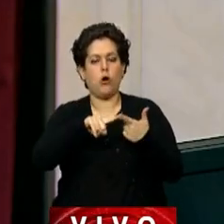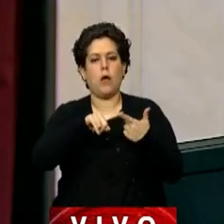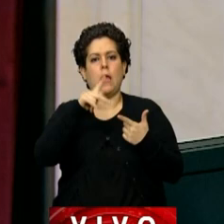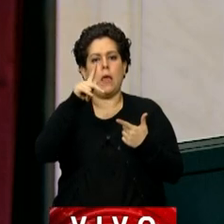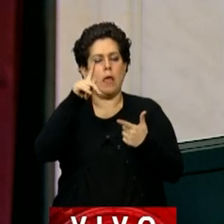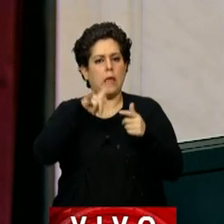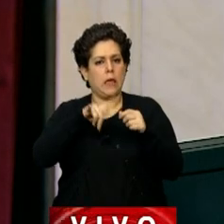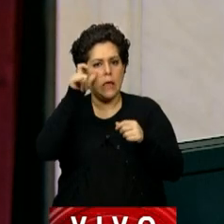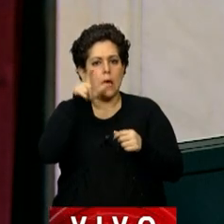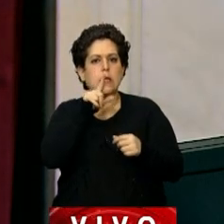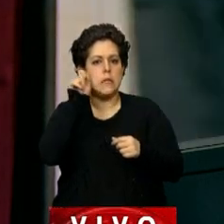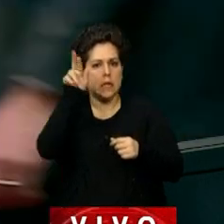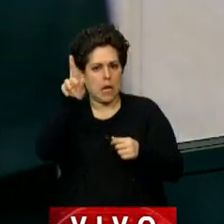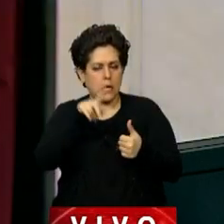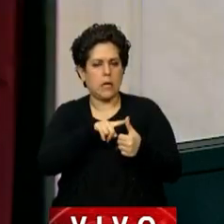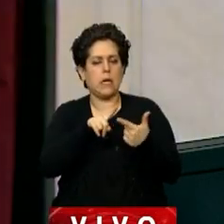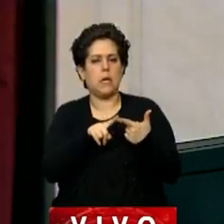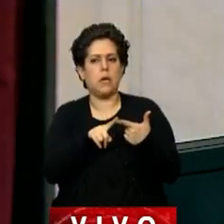otra.